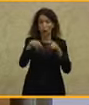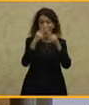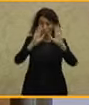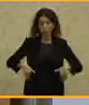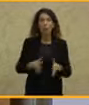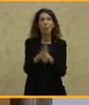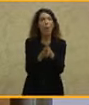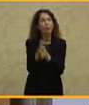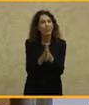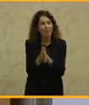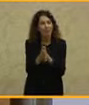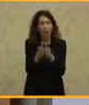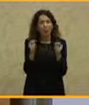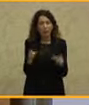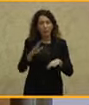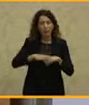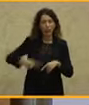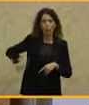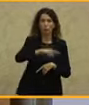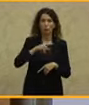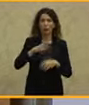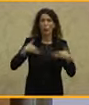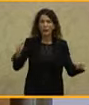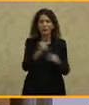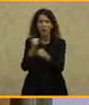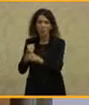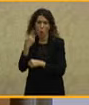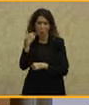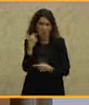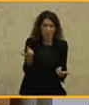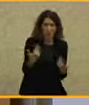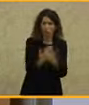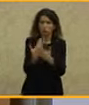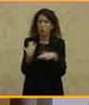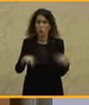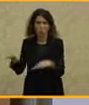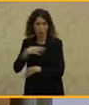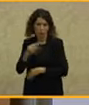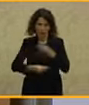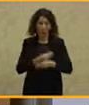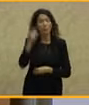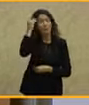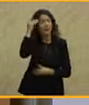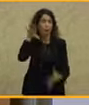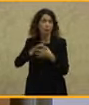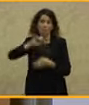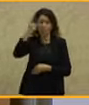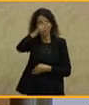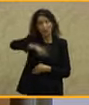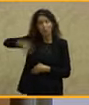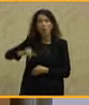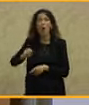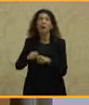la motivación para que podáis realizar cualquier tarea cotidiana con absoluta normalidad. Estoy pensando sobre todo en personas que